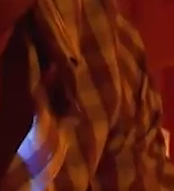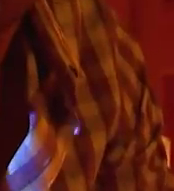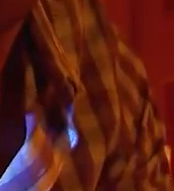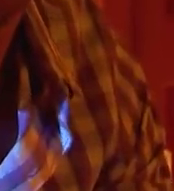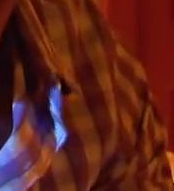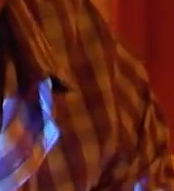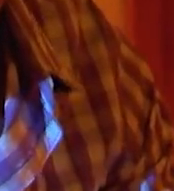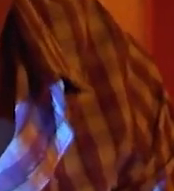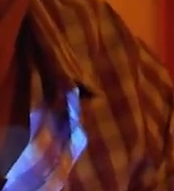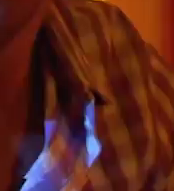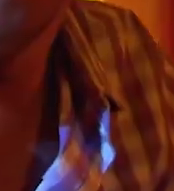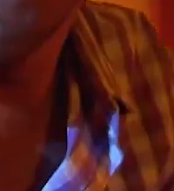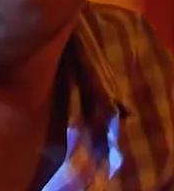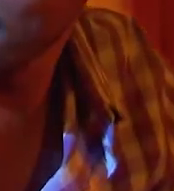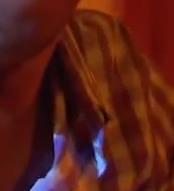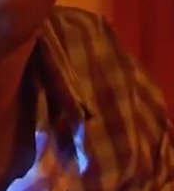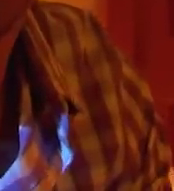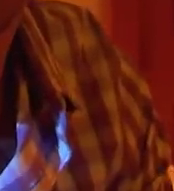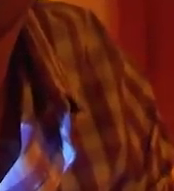No te preocupes, Tere.